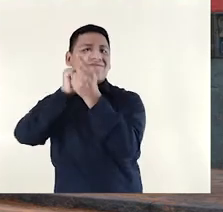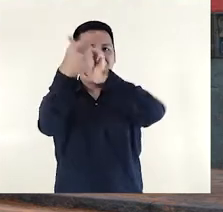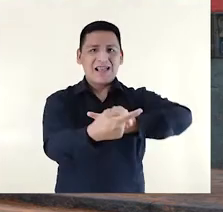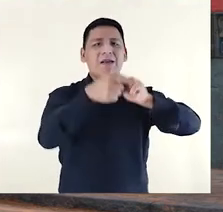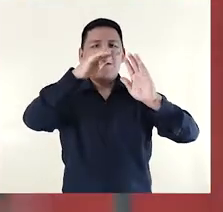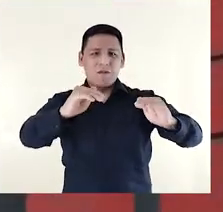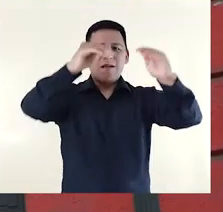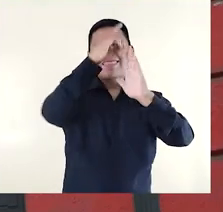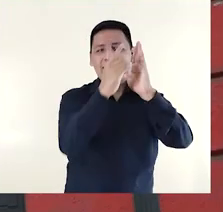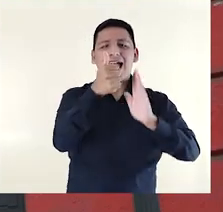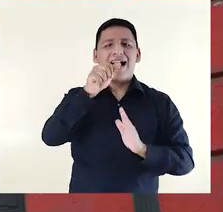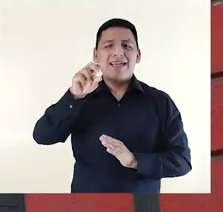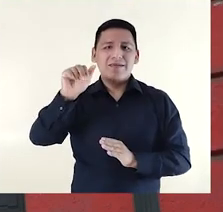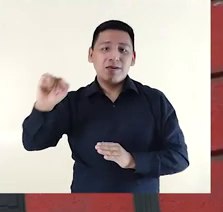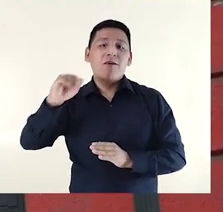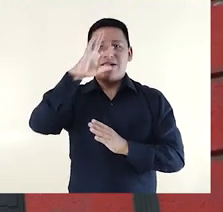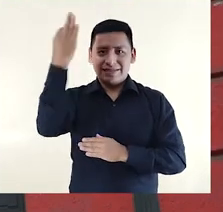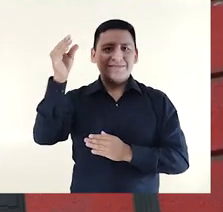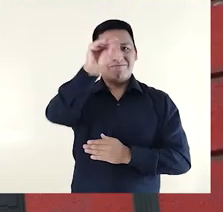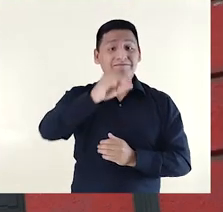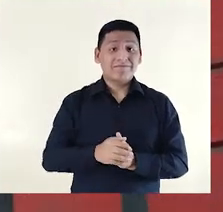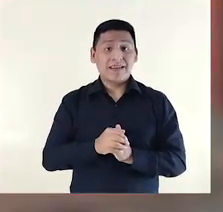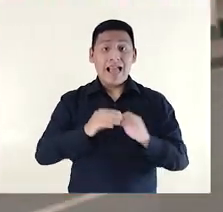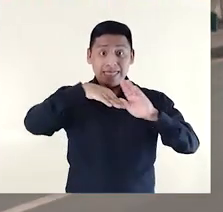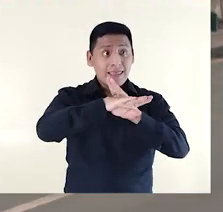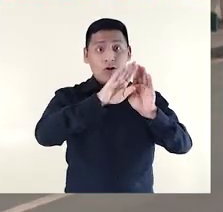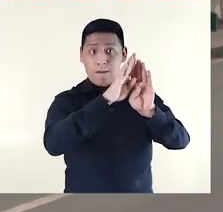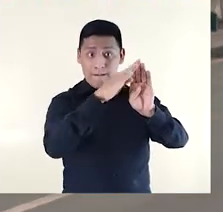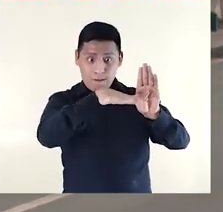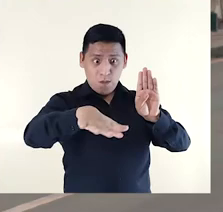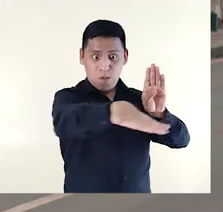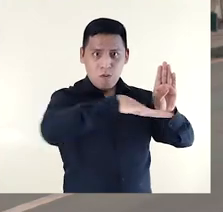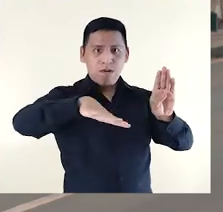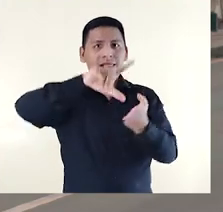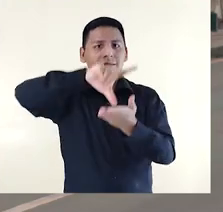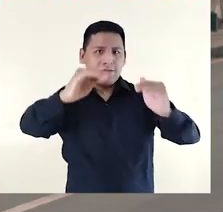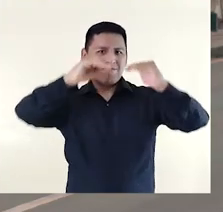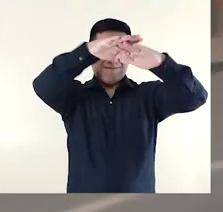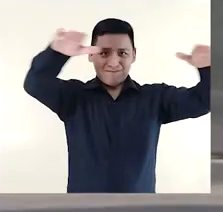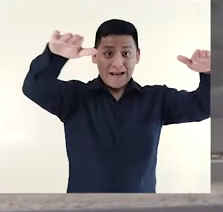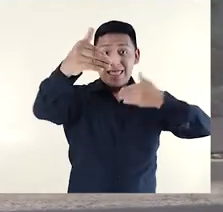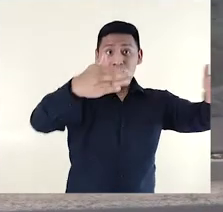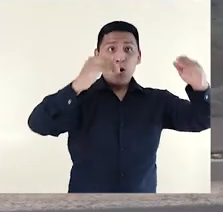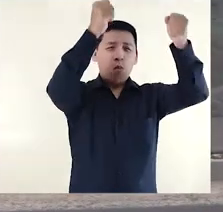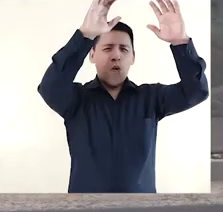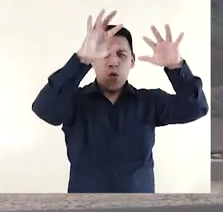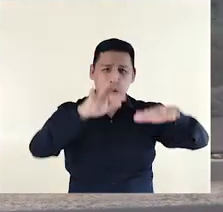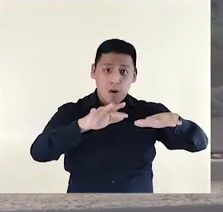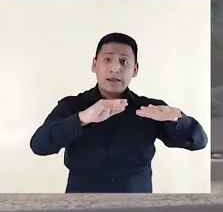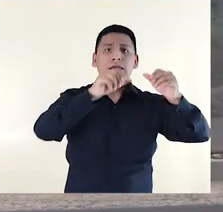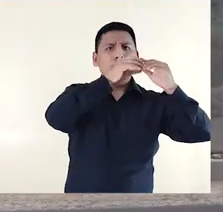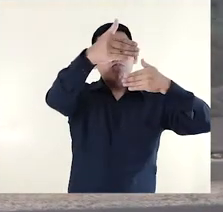casa con balcones a una con un giro hacia el academismo francés. Por dentro, el patio limeño ha sido techado, el oratorio